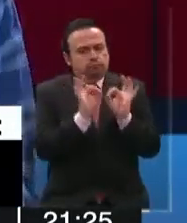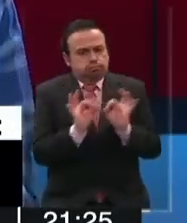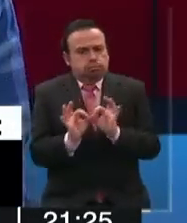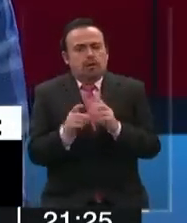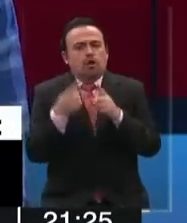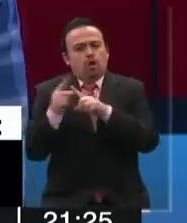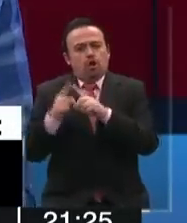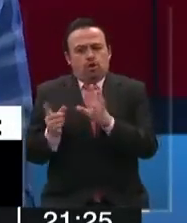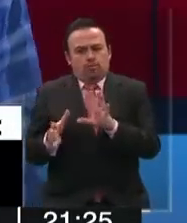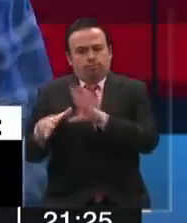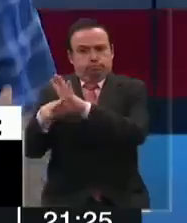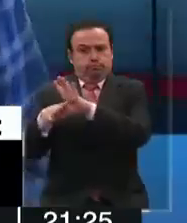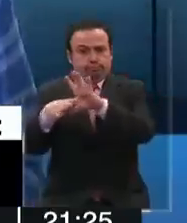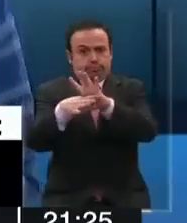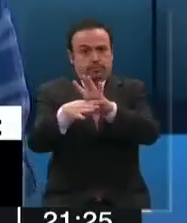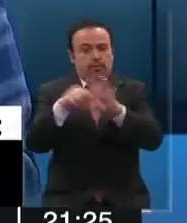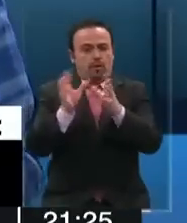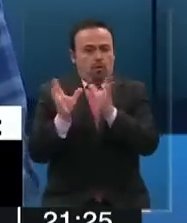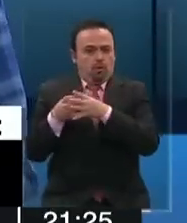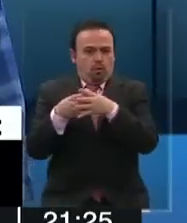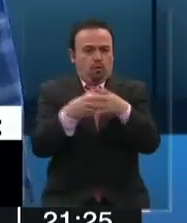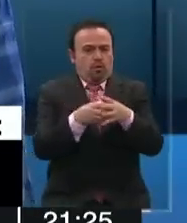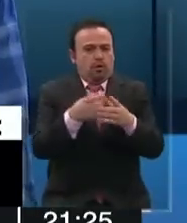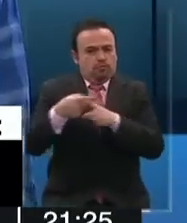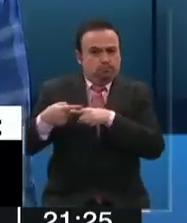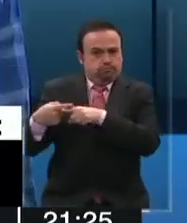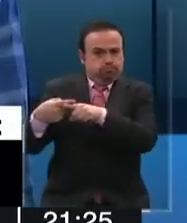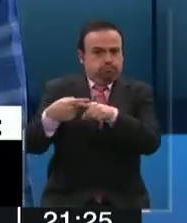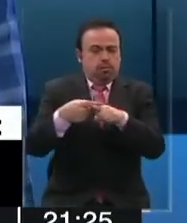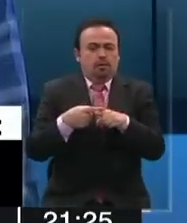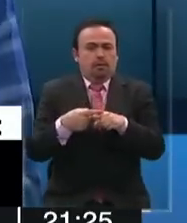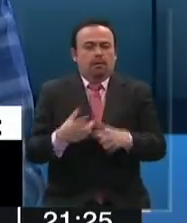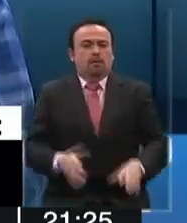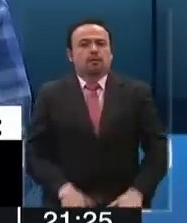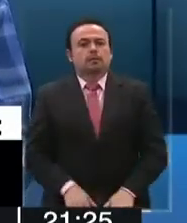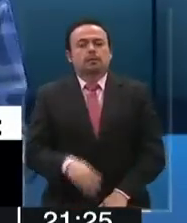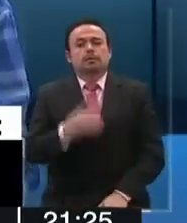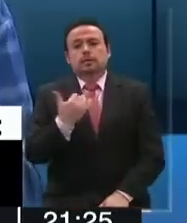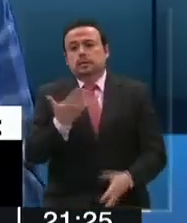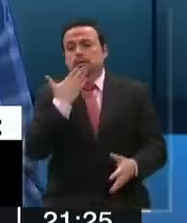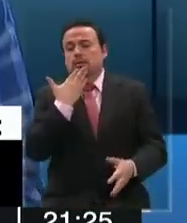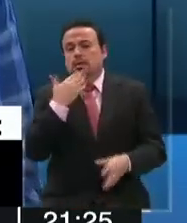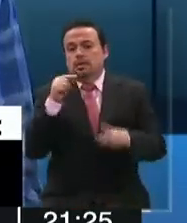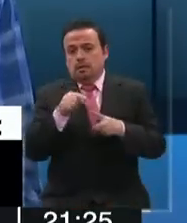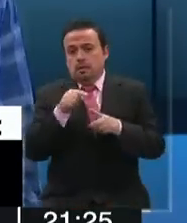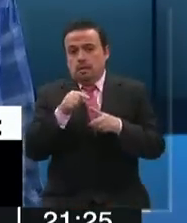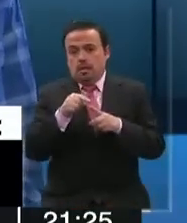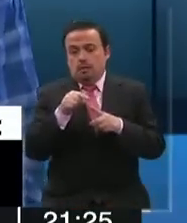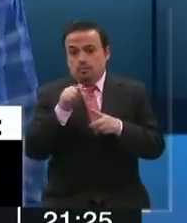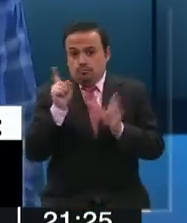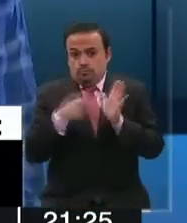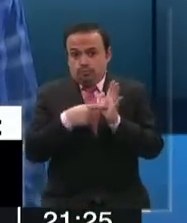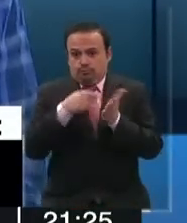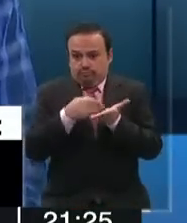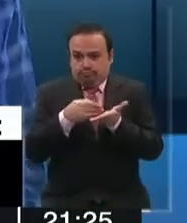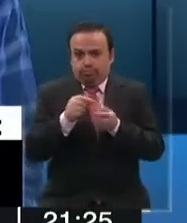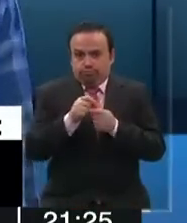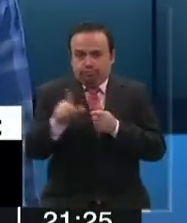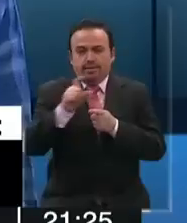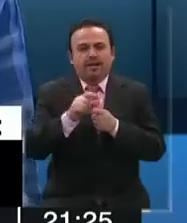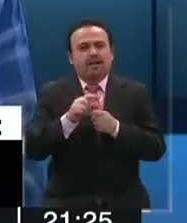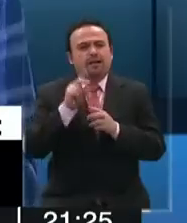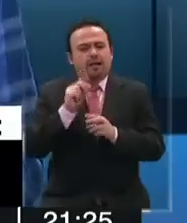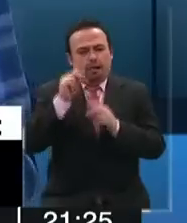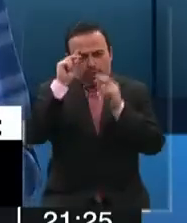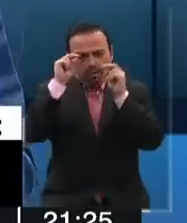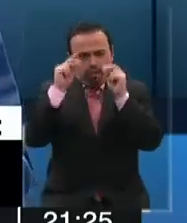diferentes coalicion colectividades Y a partir de allí definir estrategias